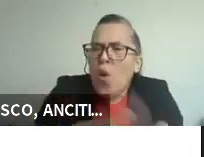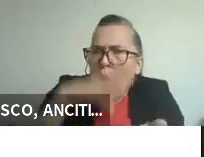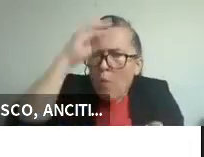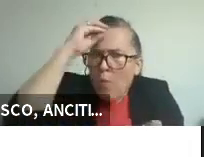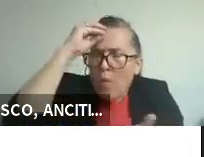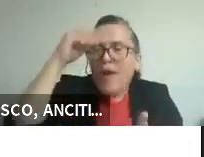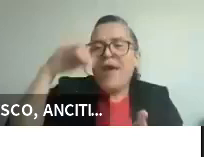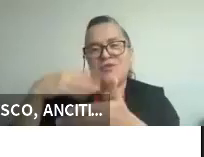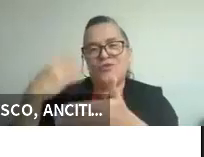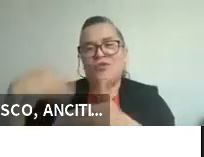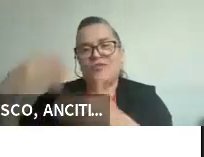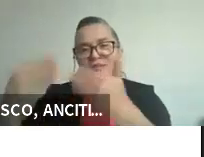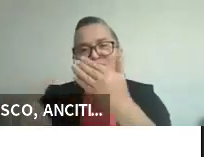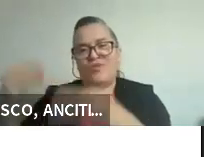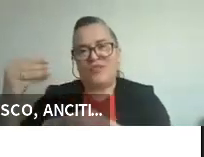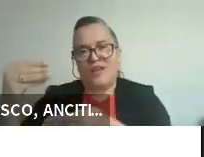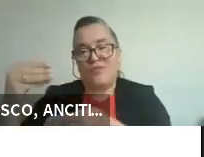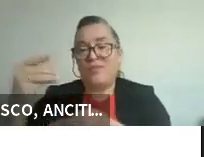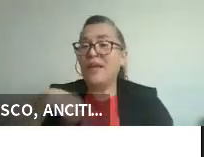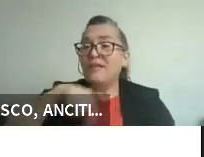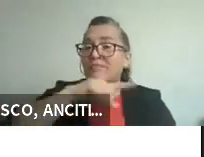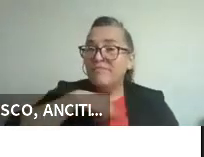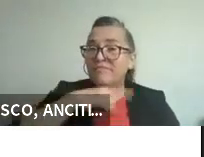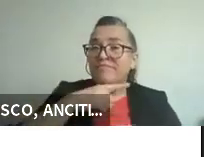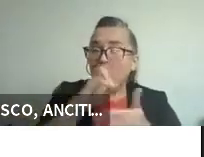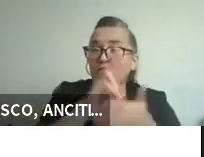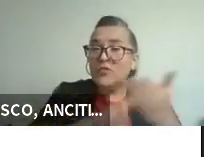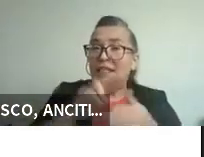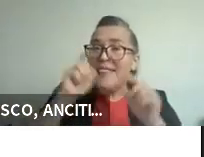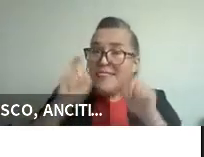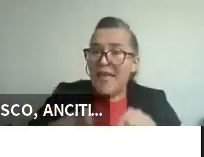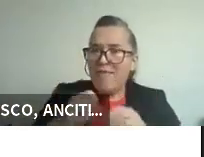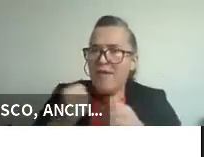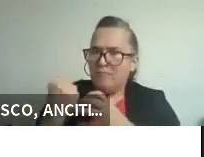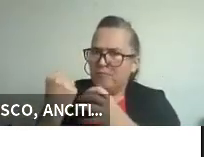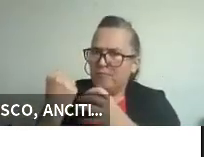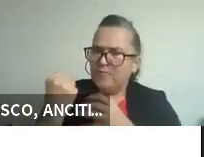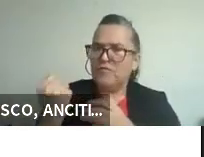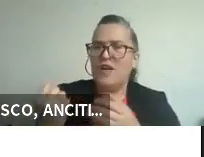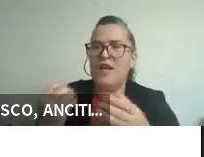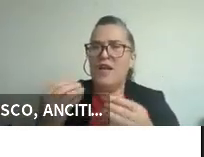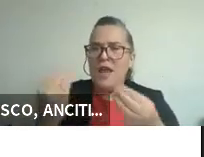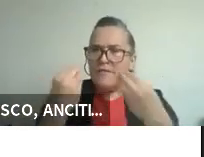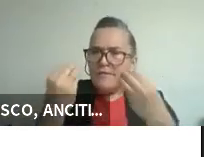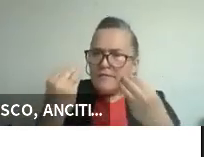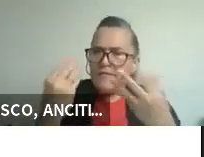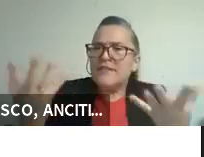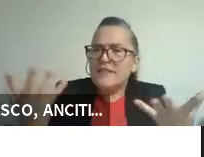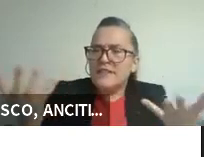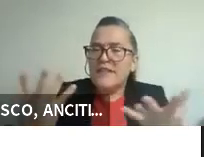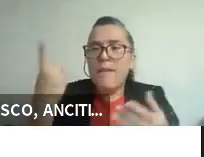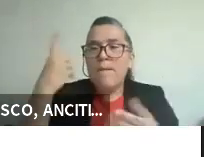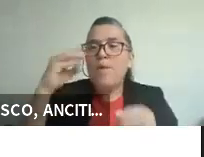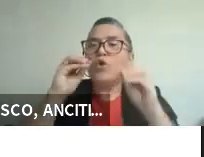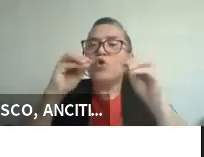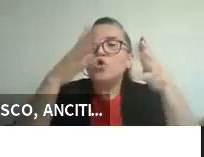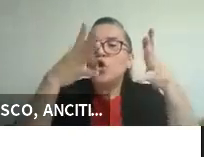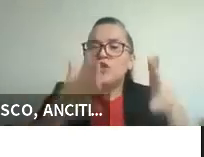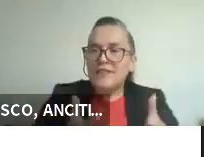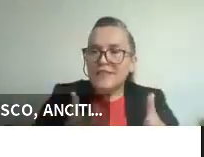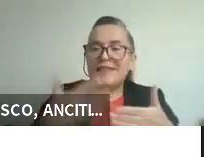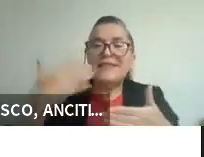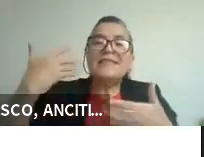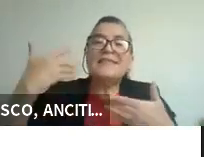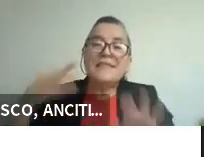de manera que nuestras universidades deben nutrirse cada vez más deben estar formadas cada vez más por docentes que